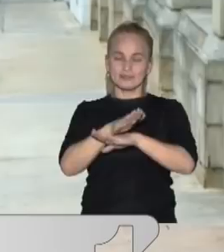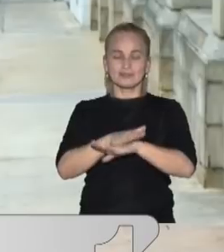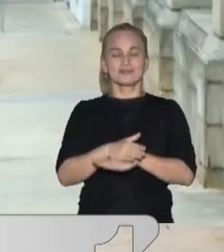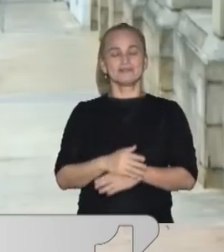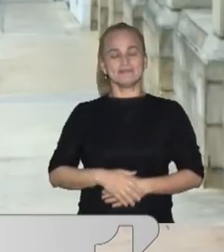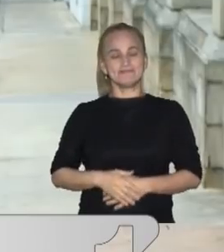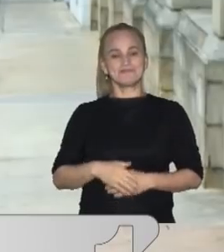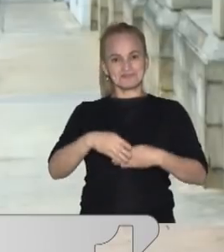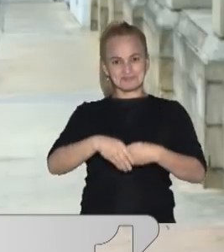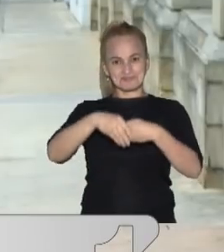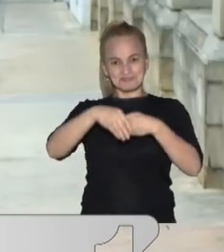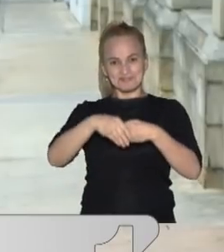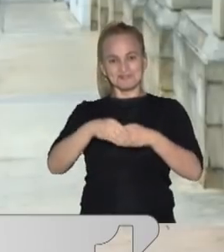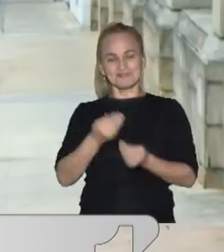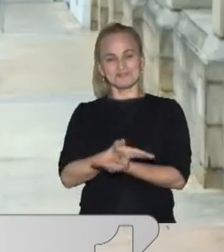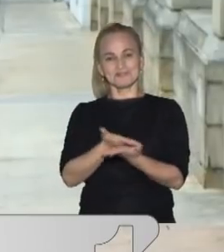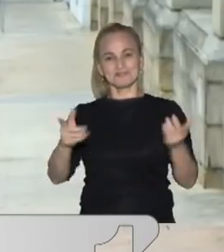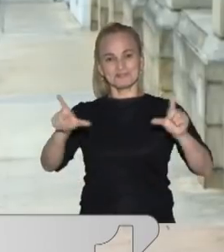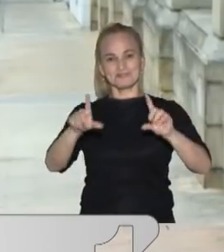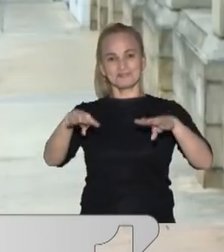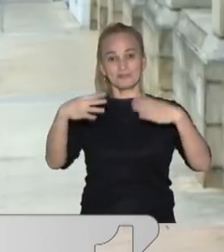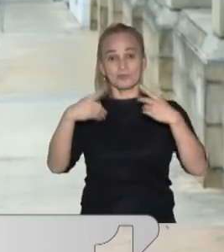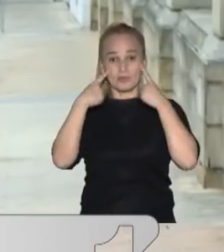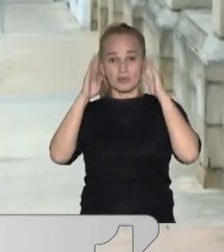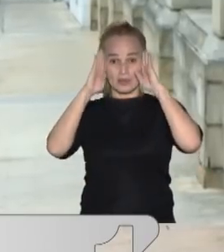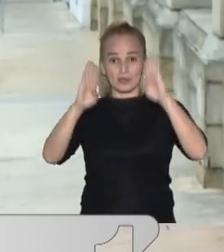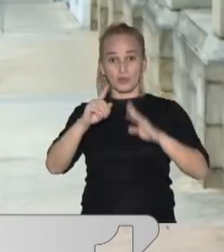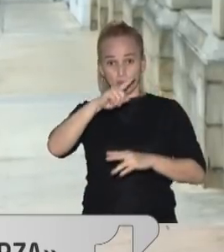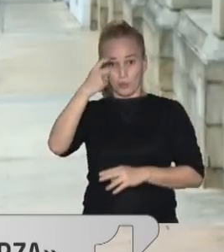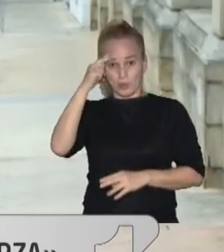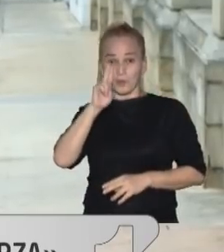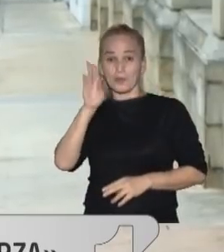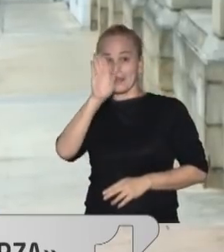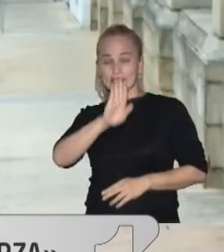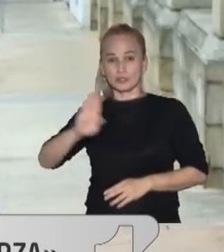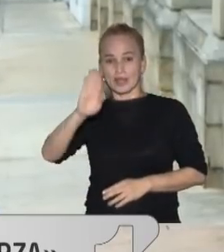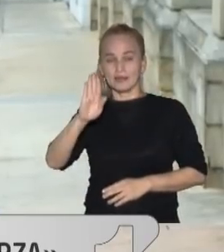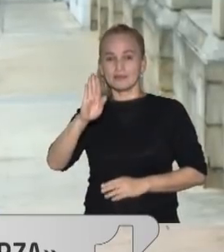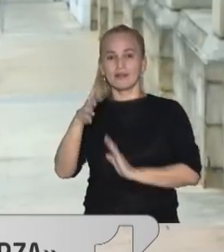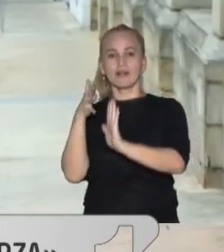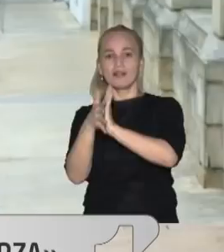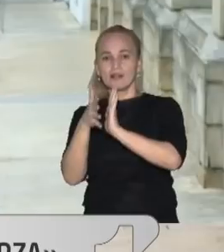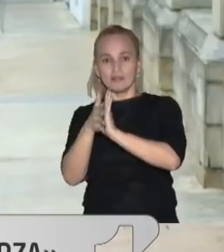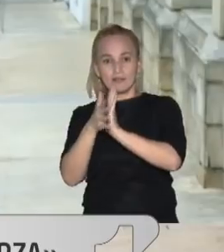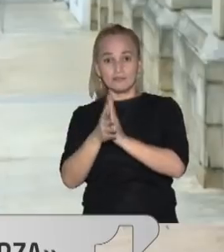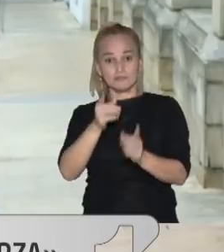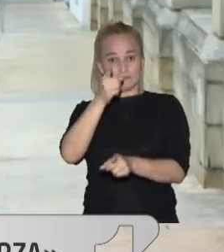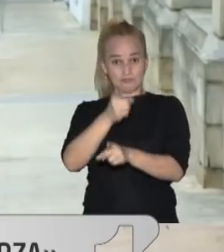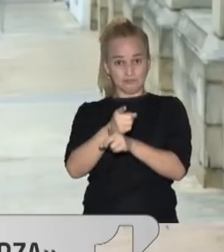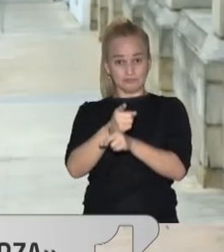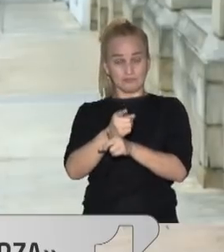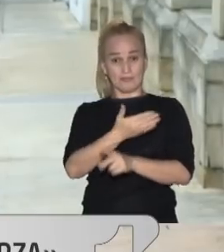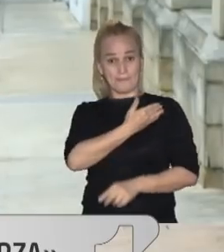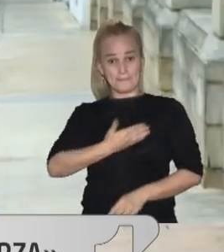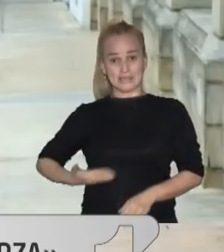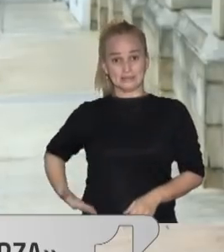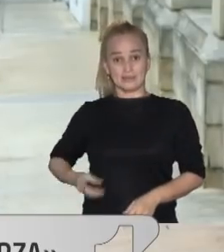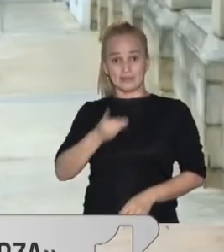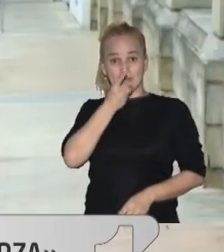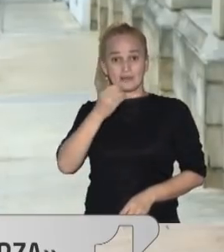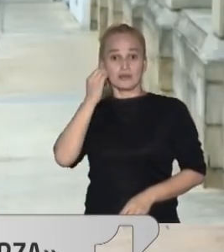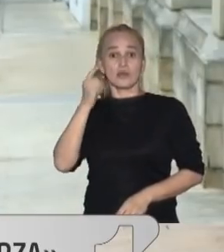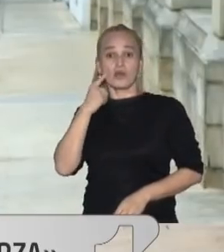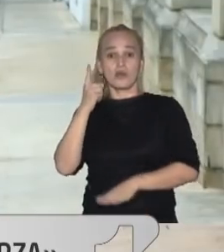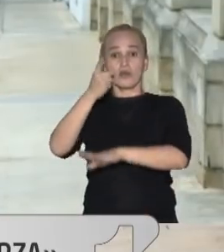¿Qué tal? Un saludo cordial para usted y para los televidentes. Mucha atención, el gobierno acaba de precisar que en cumplimiento de la instrucción del presidente de la República de